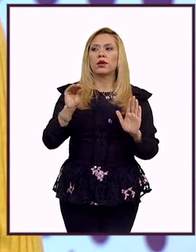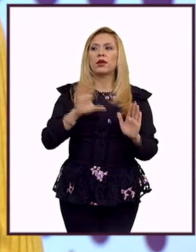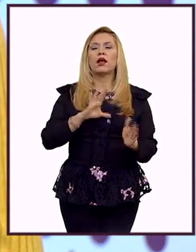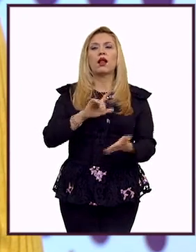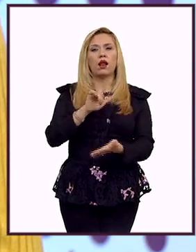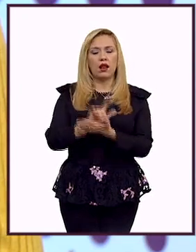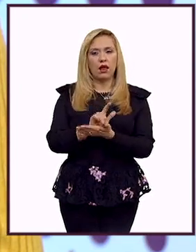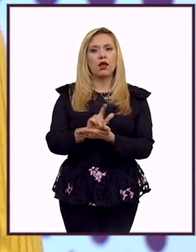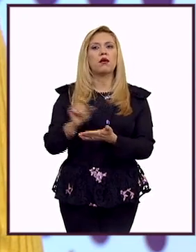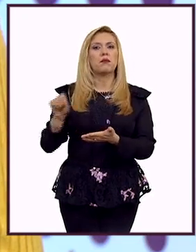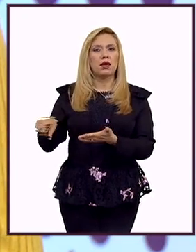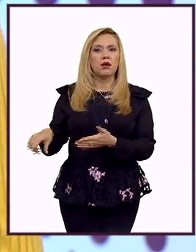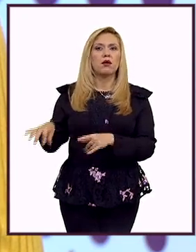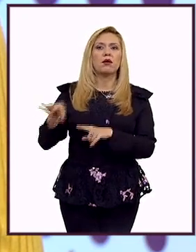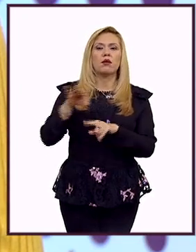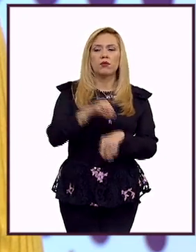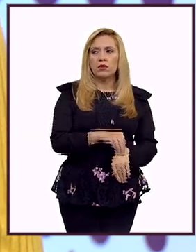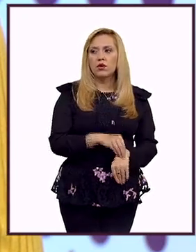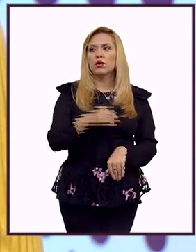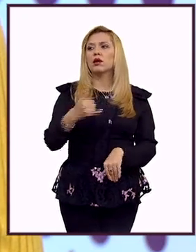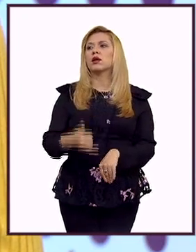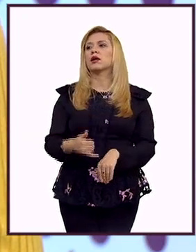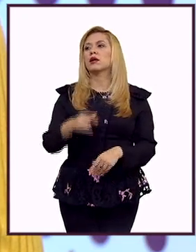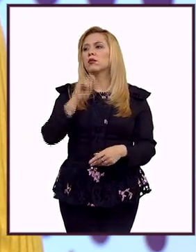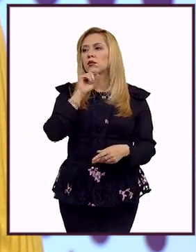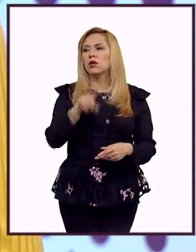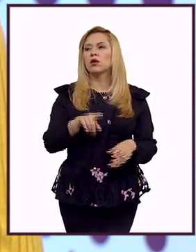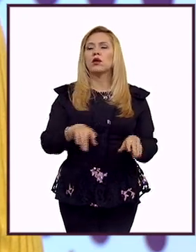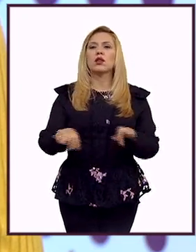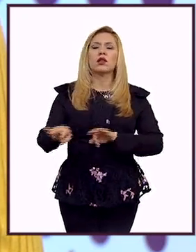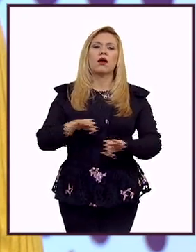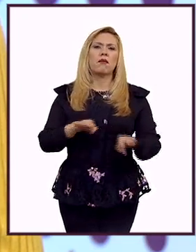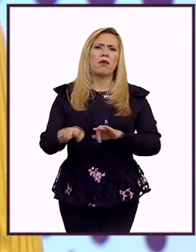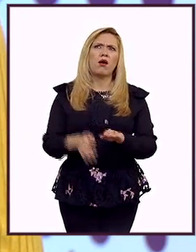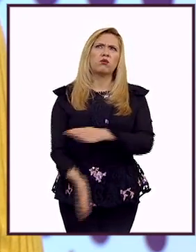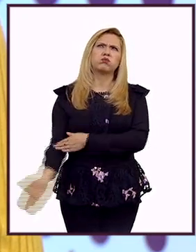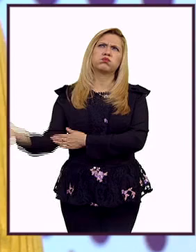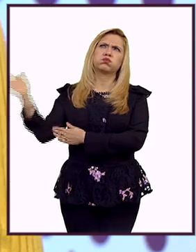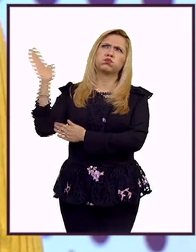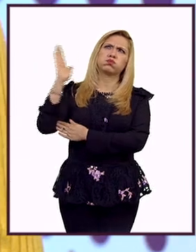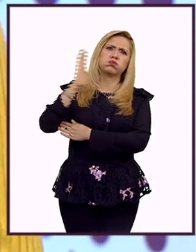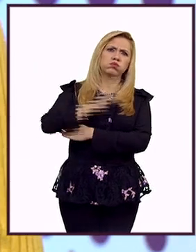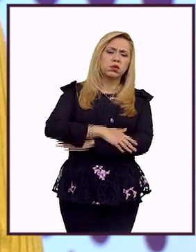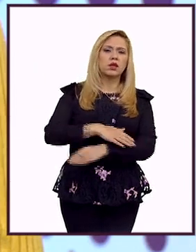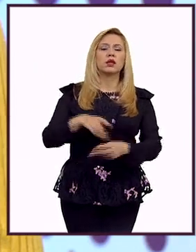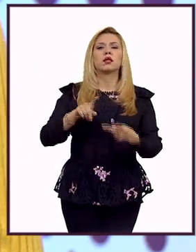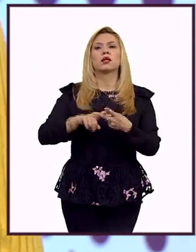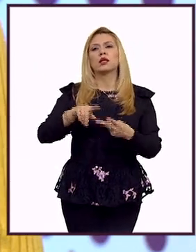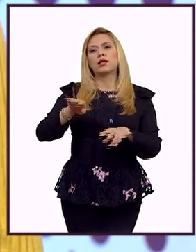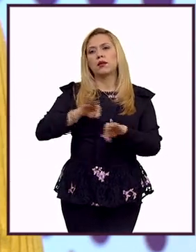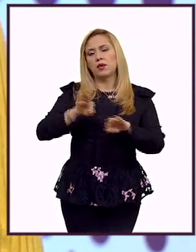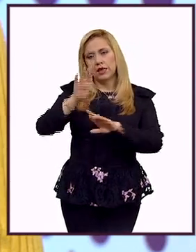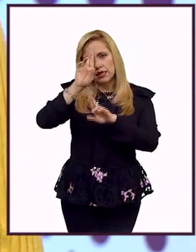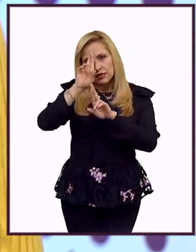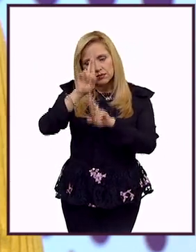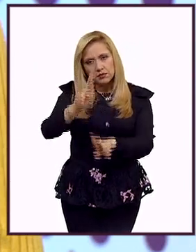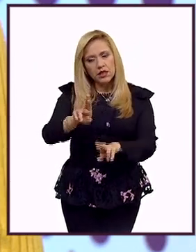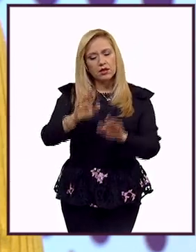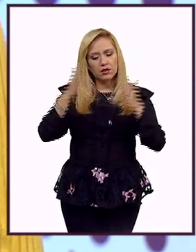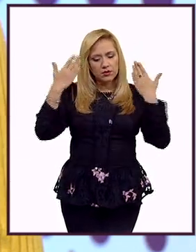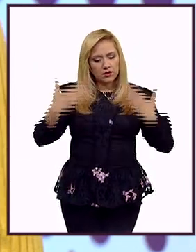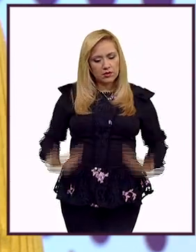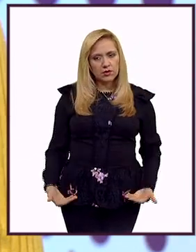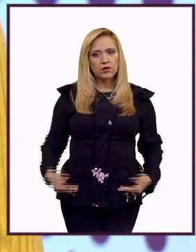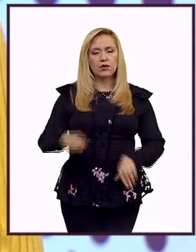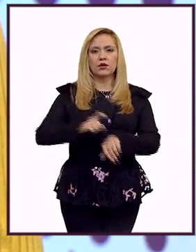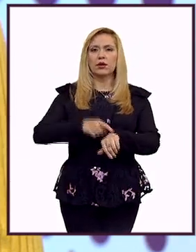la materia, pero también toda la parte que tiene que ver con trabajo forzoso, la parte de trabajo digno, y también el derecho a la libertad